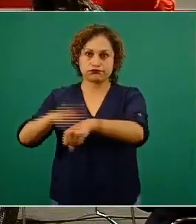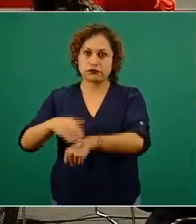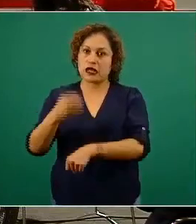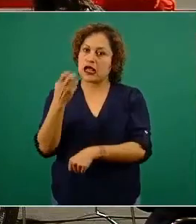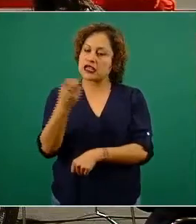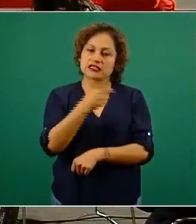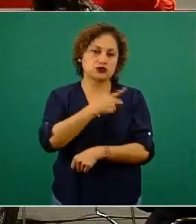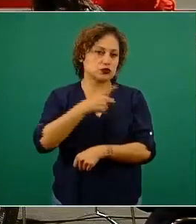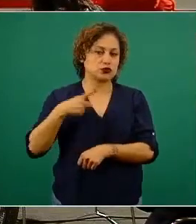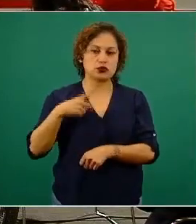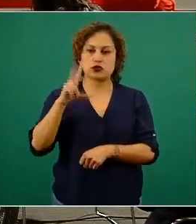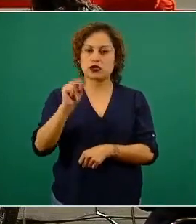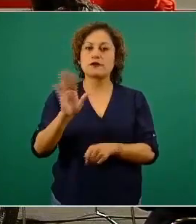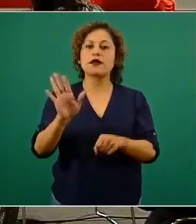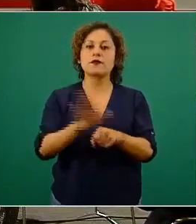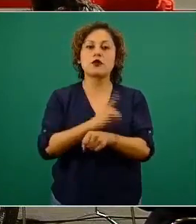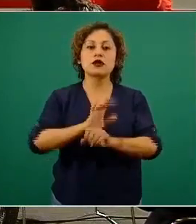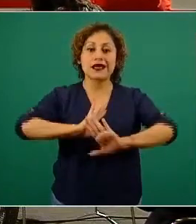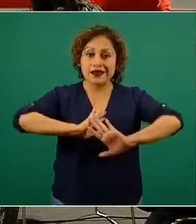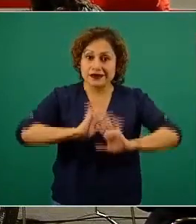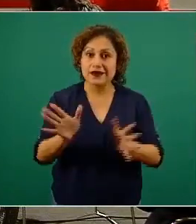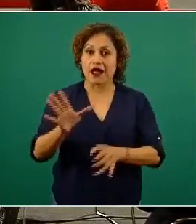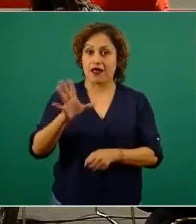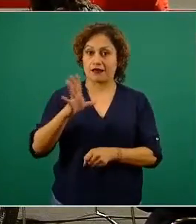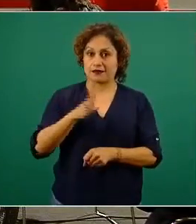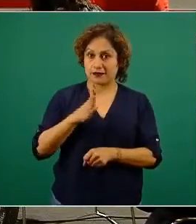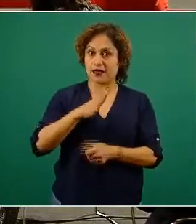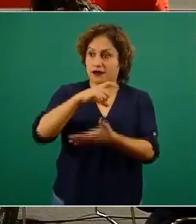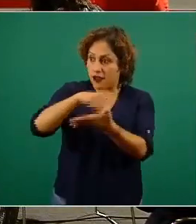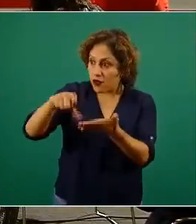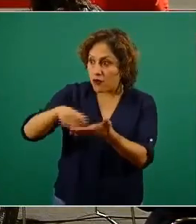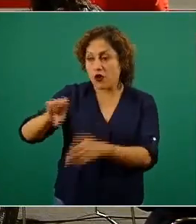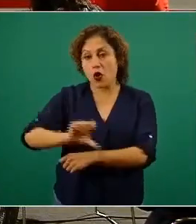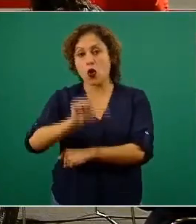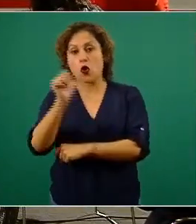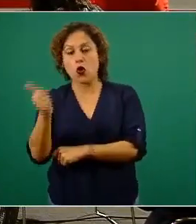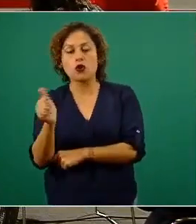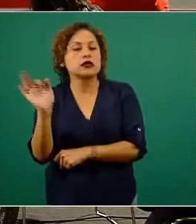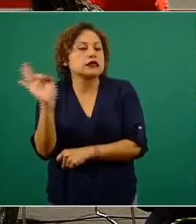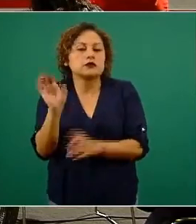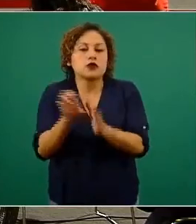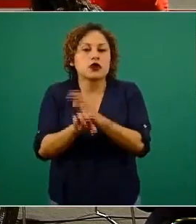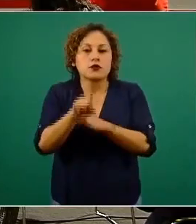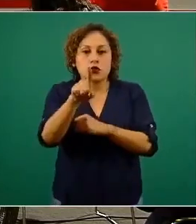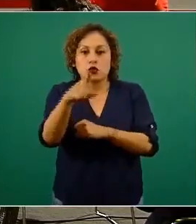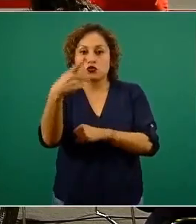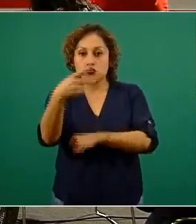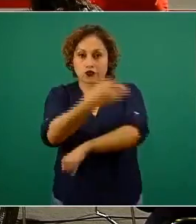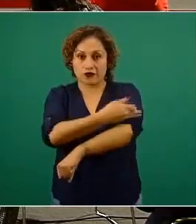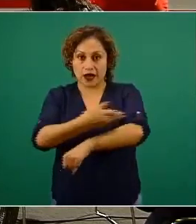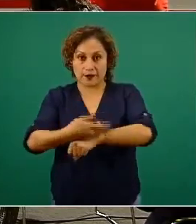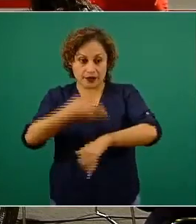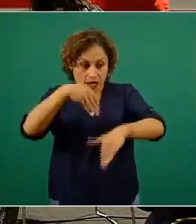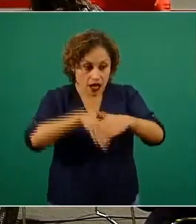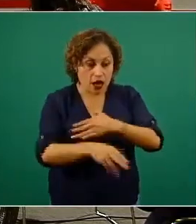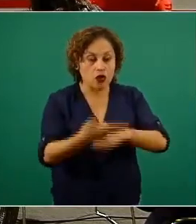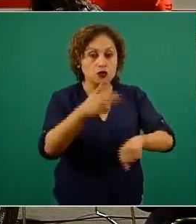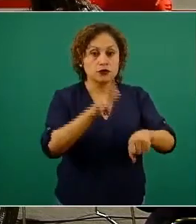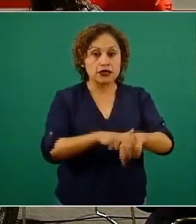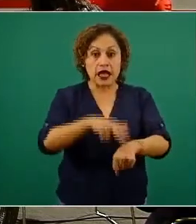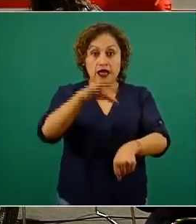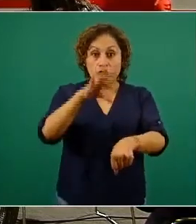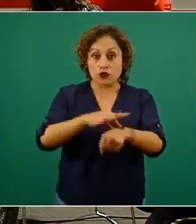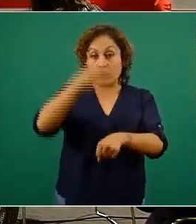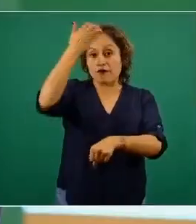en la unidad de salud donde están atendiendo a su paciente le dicen no tenemos Propofol, no tenemos Midazolam, no tenemos alguno de estos